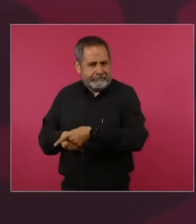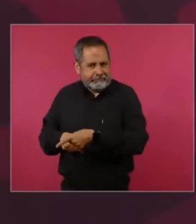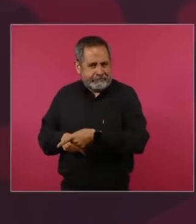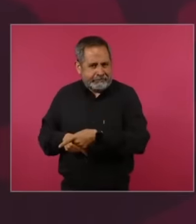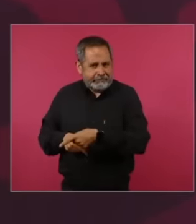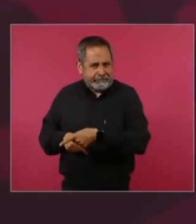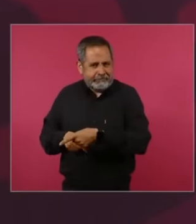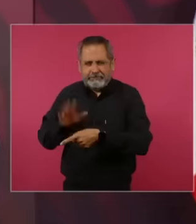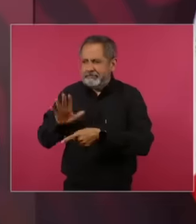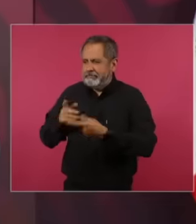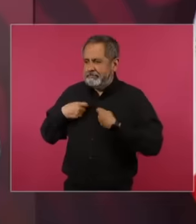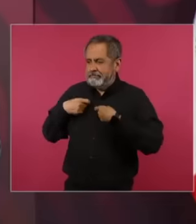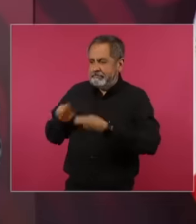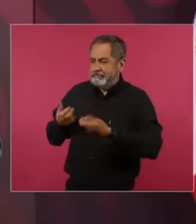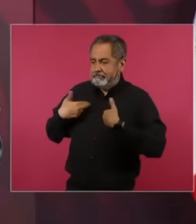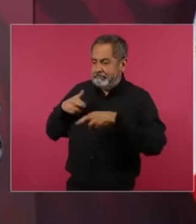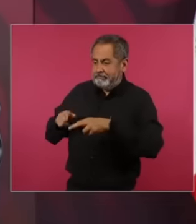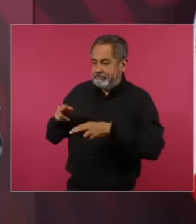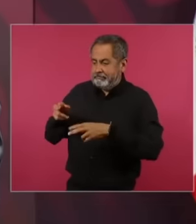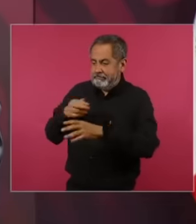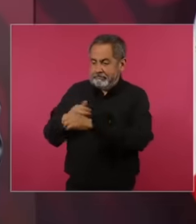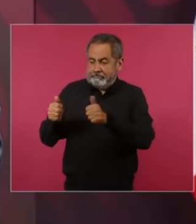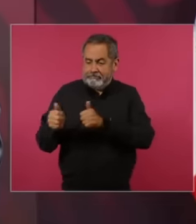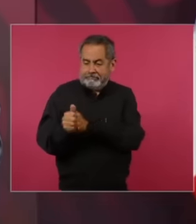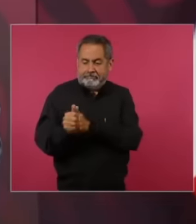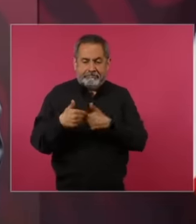un representante.